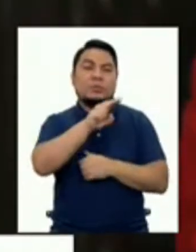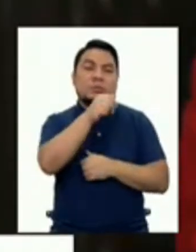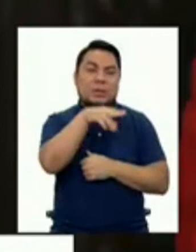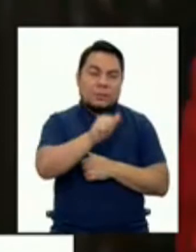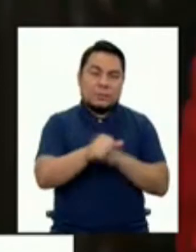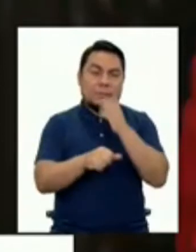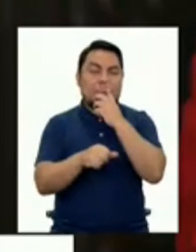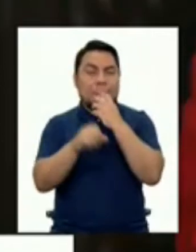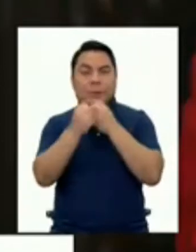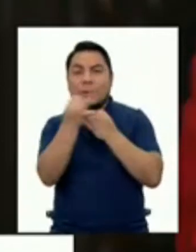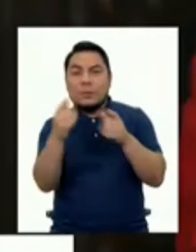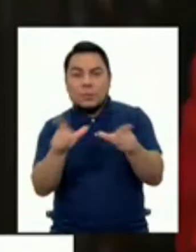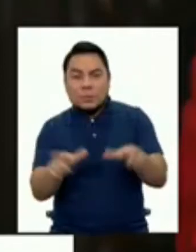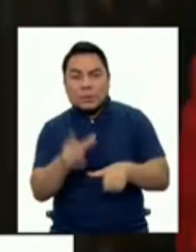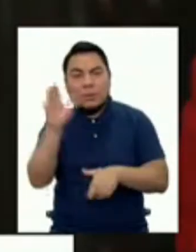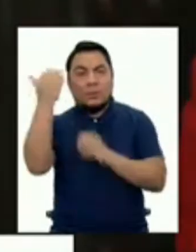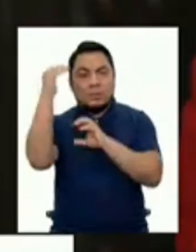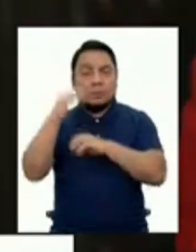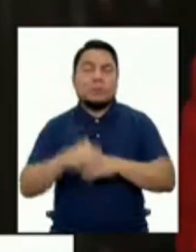Sullana y algunos otros.